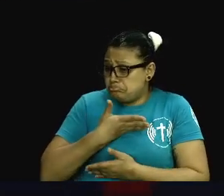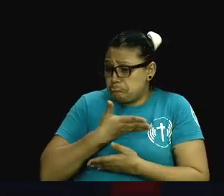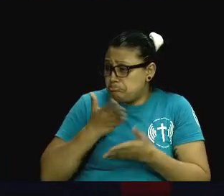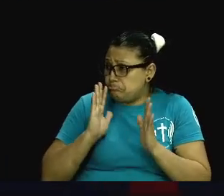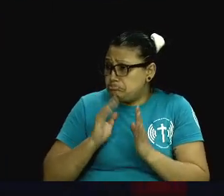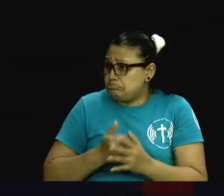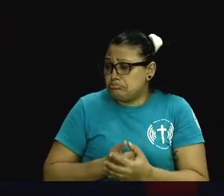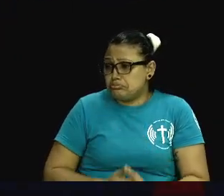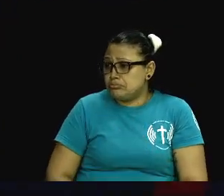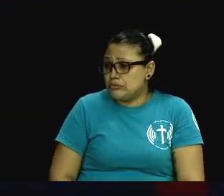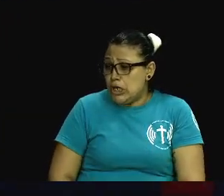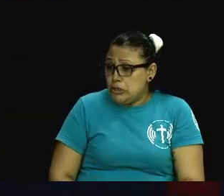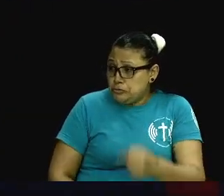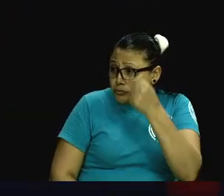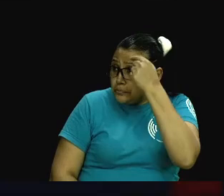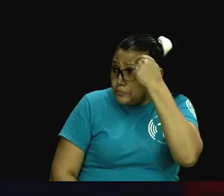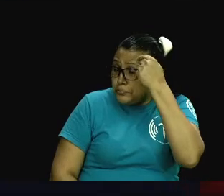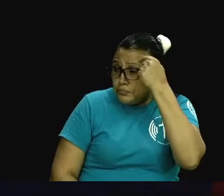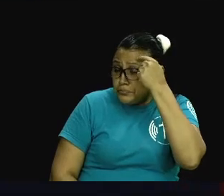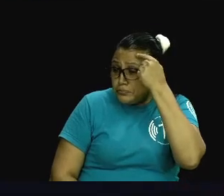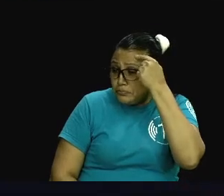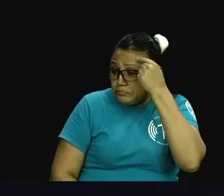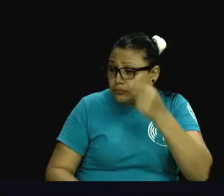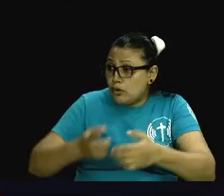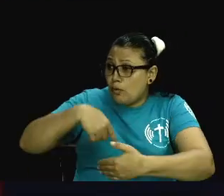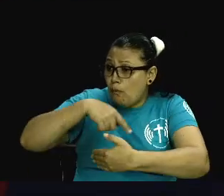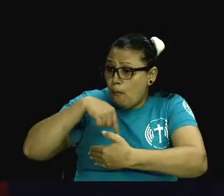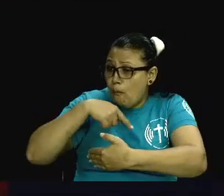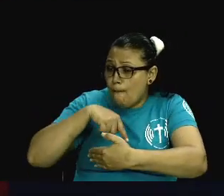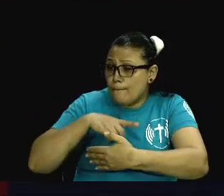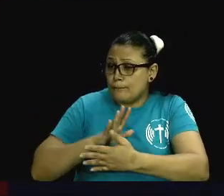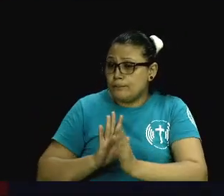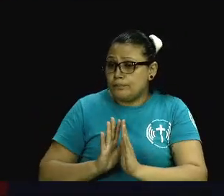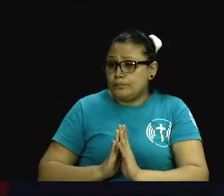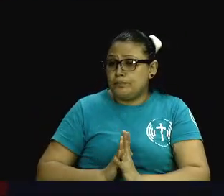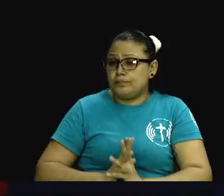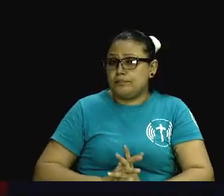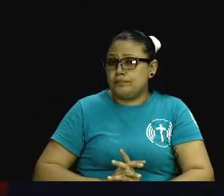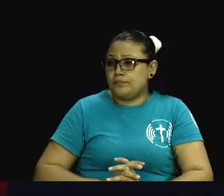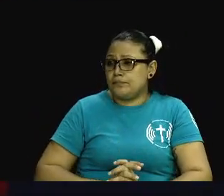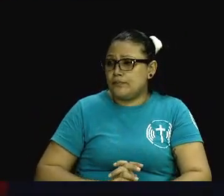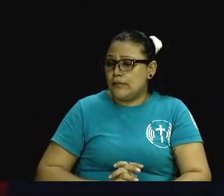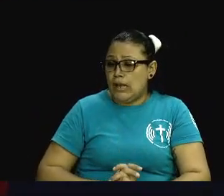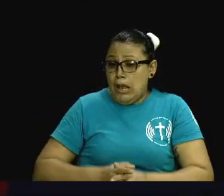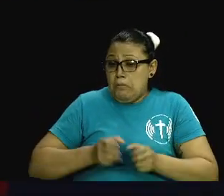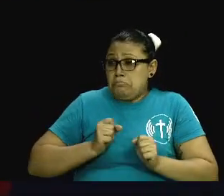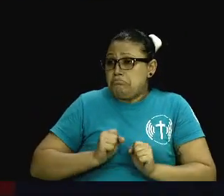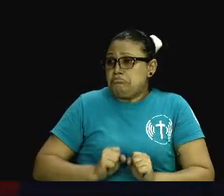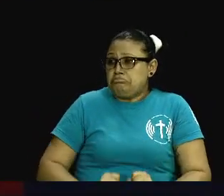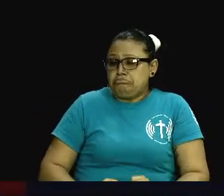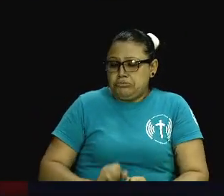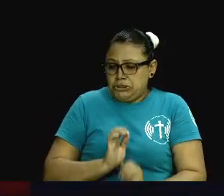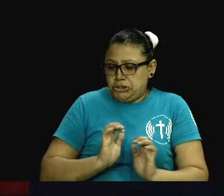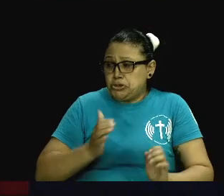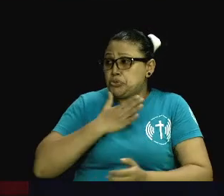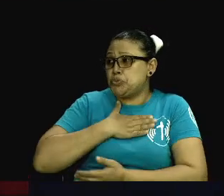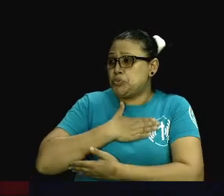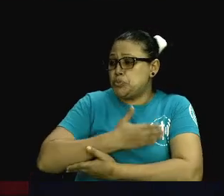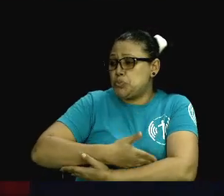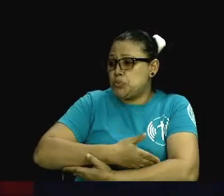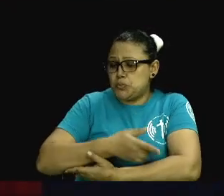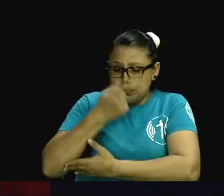yo había pensado dijo que lo iba a cocinar y que si seguía está hambre no íbamos a morir mi hijo y yo no le dijo el